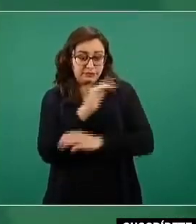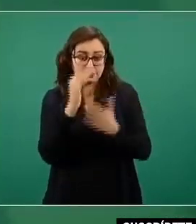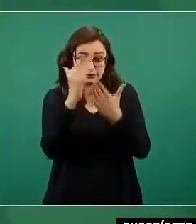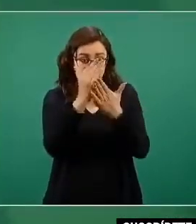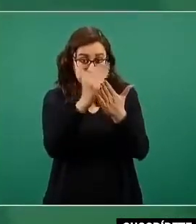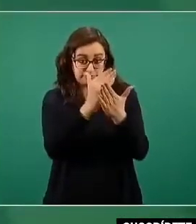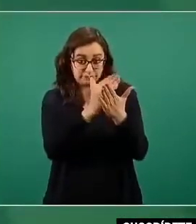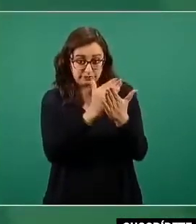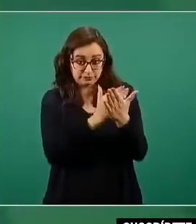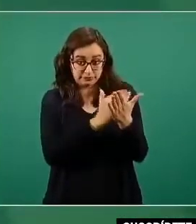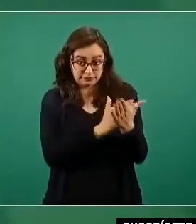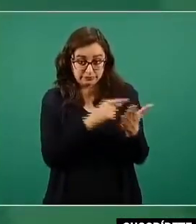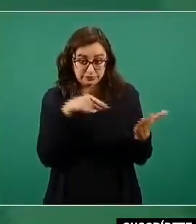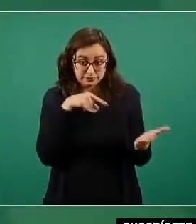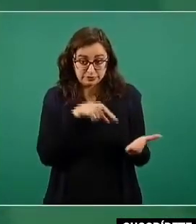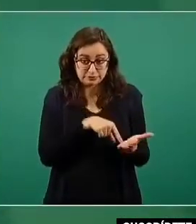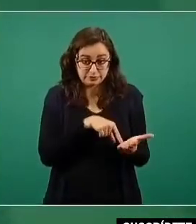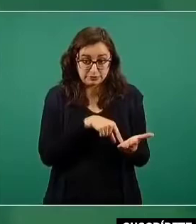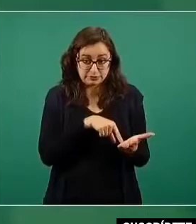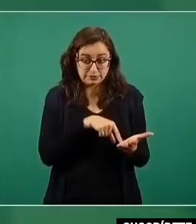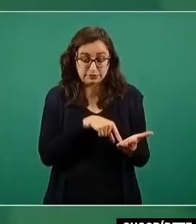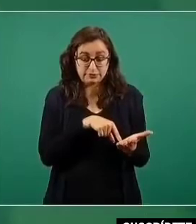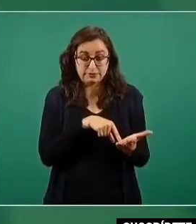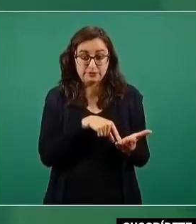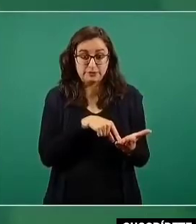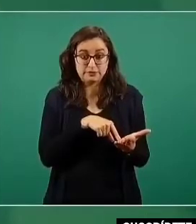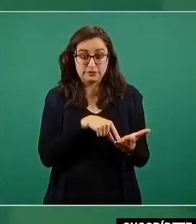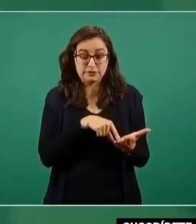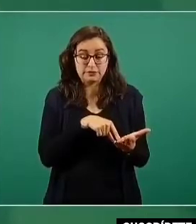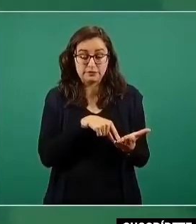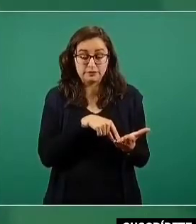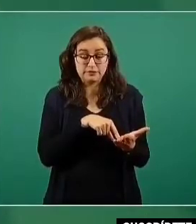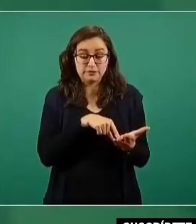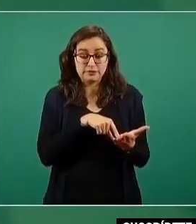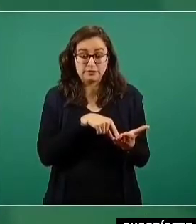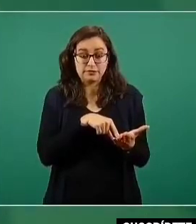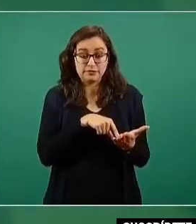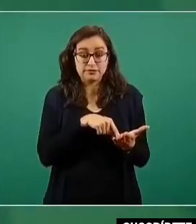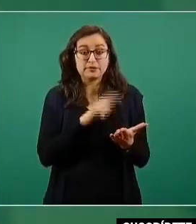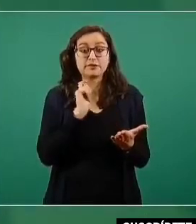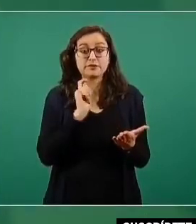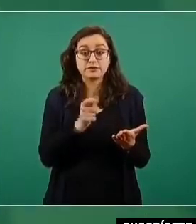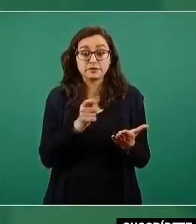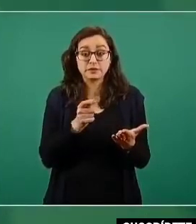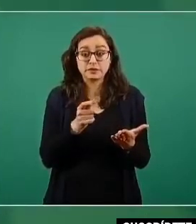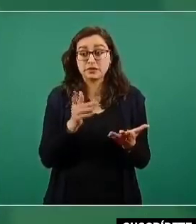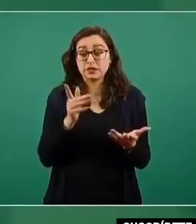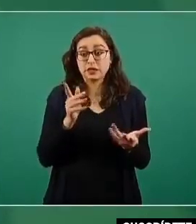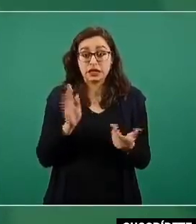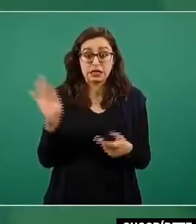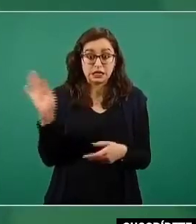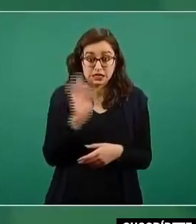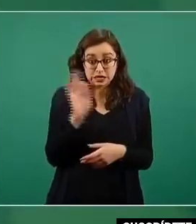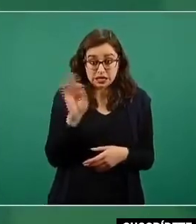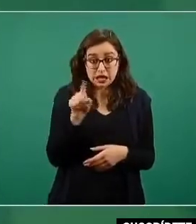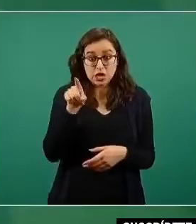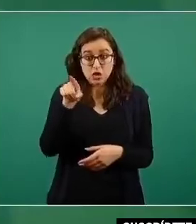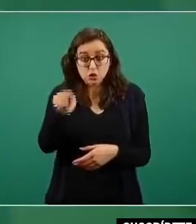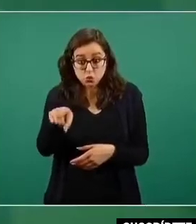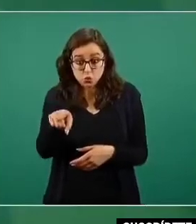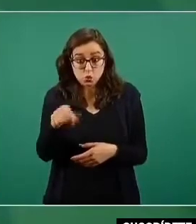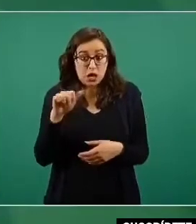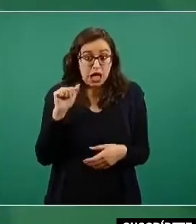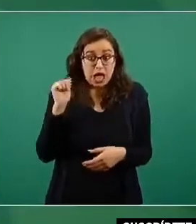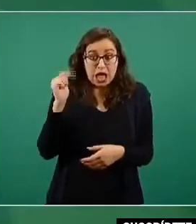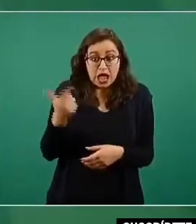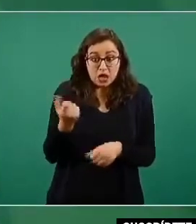contraindicación de la vacunación el haber sido transfundido. Y nos explica